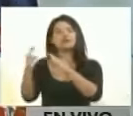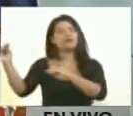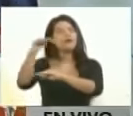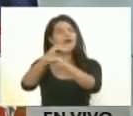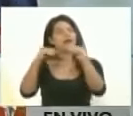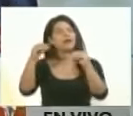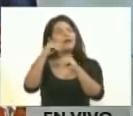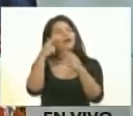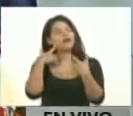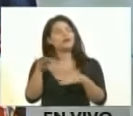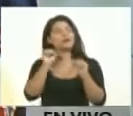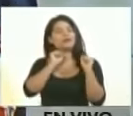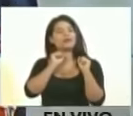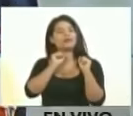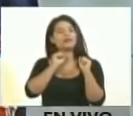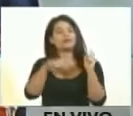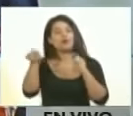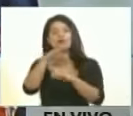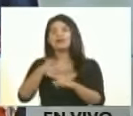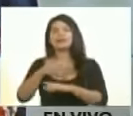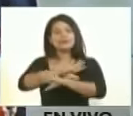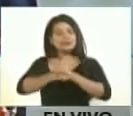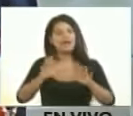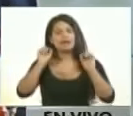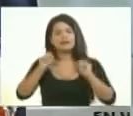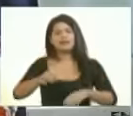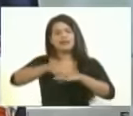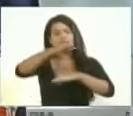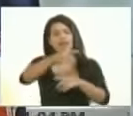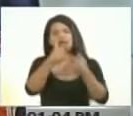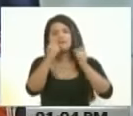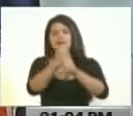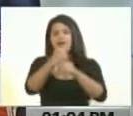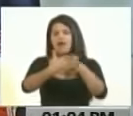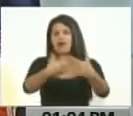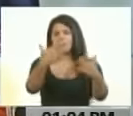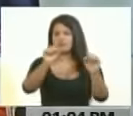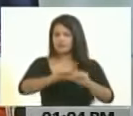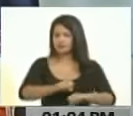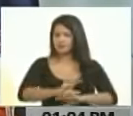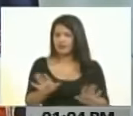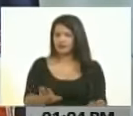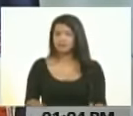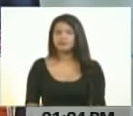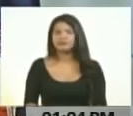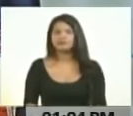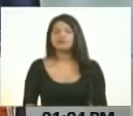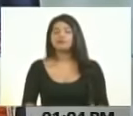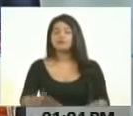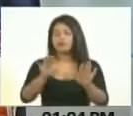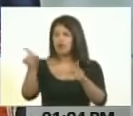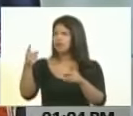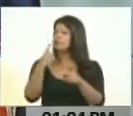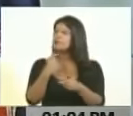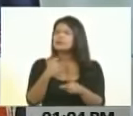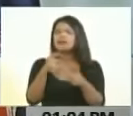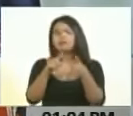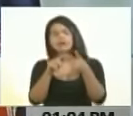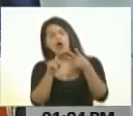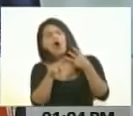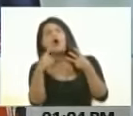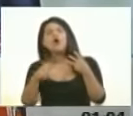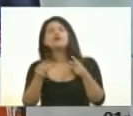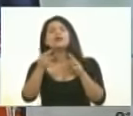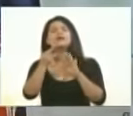mensaje que está detrás de todo esto. Sobre otros mecanismos de solución, fíjate, nosotros hemos invocado el mecanismo